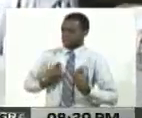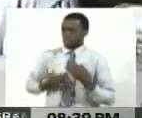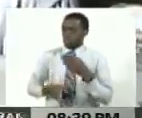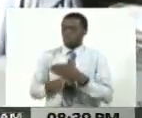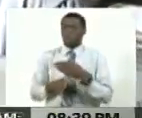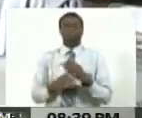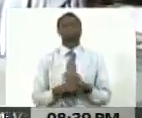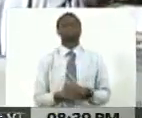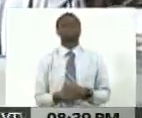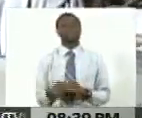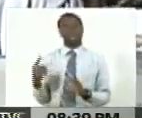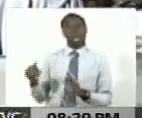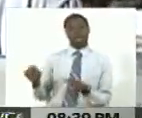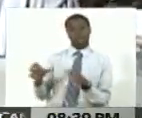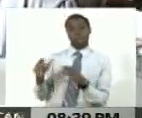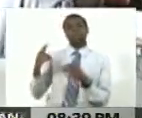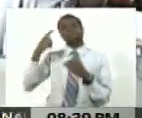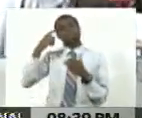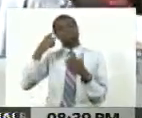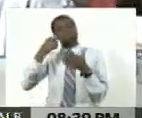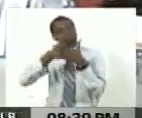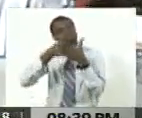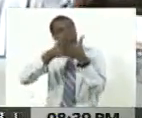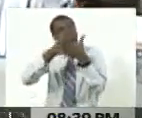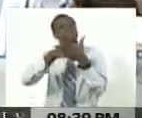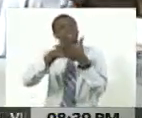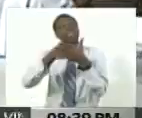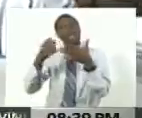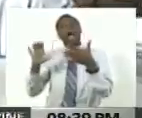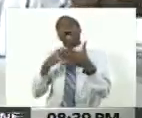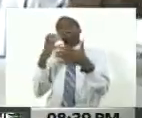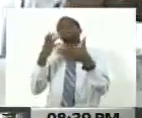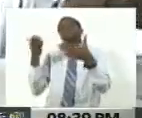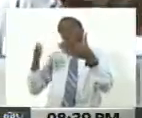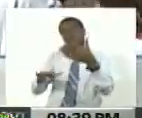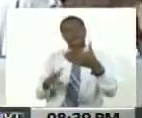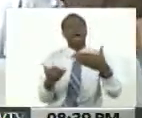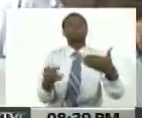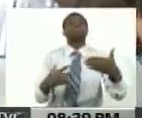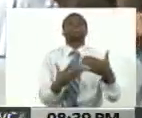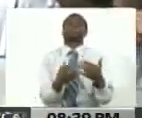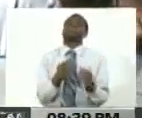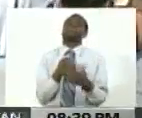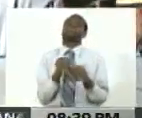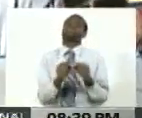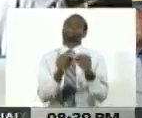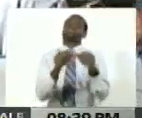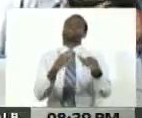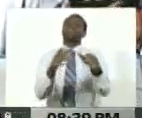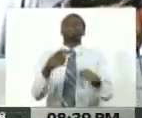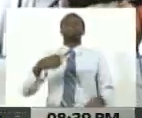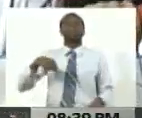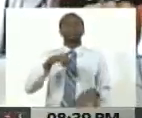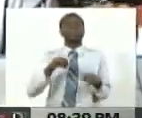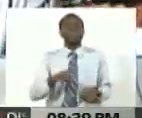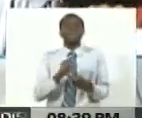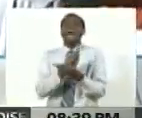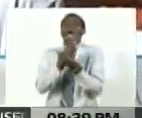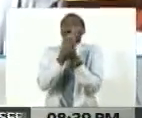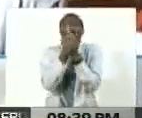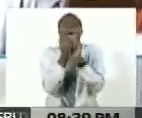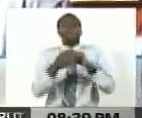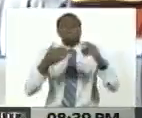por el cual él cantó y por el cual nosotros estamos luchando. Es un proceso por tratar de cambiar o por tratar de